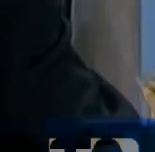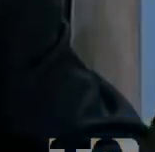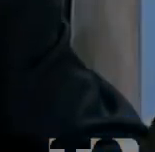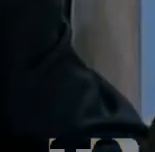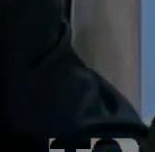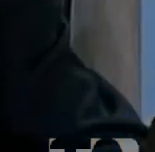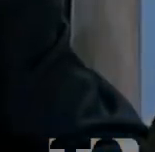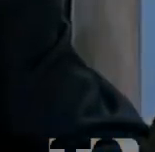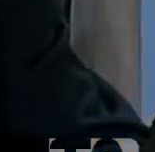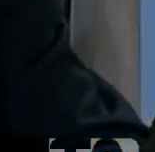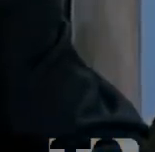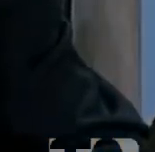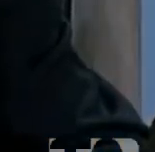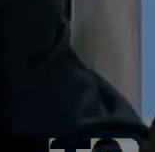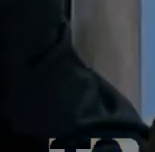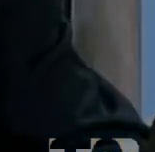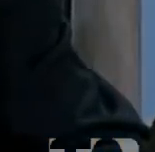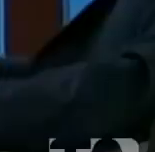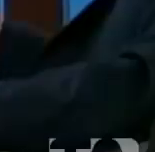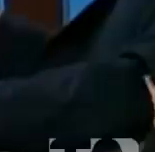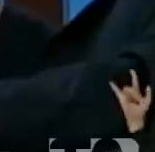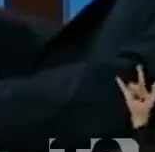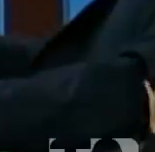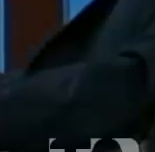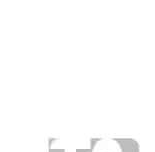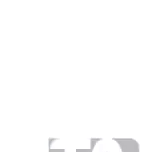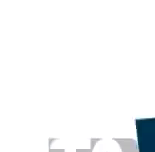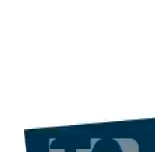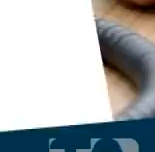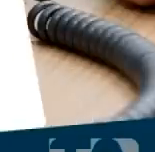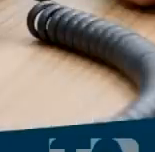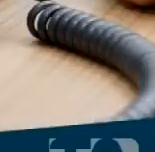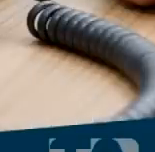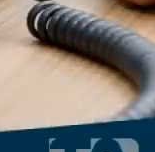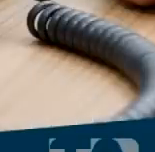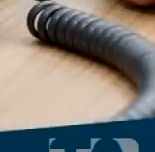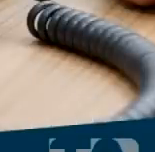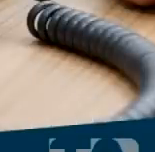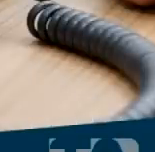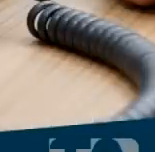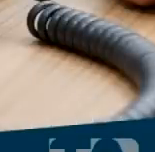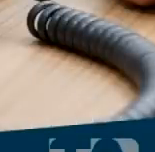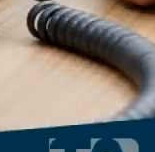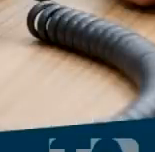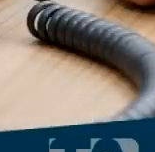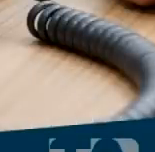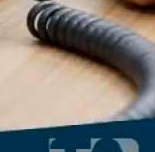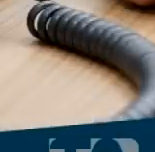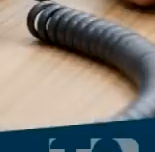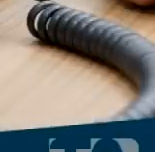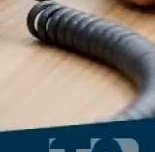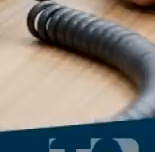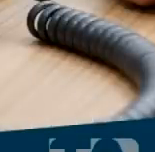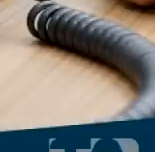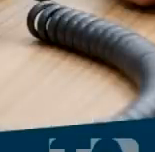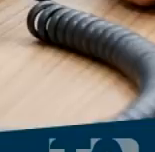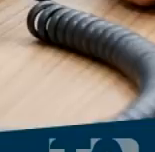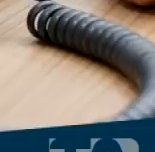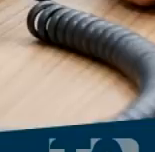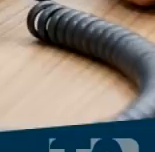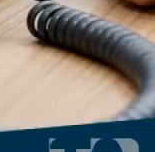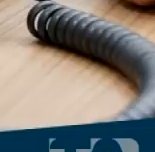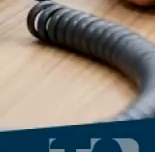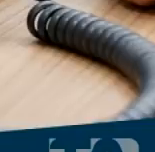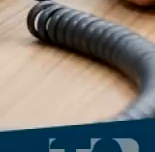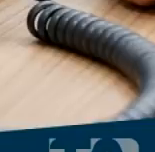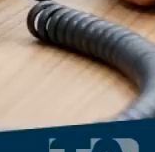C-130, con 18 toneladas de abastecimiento entre Guayaquil y Cuenca. Además, pusieron a disposición una línea de denuncias, 1-800 lo